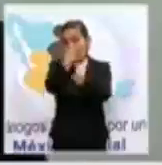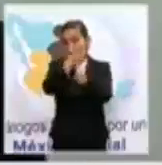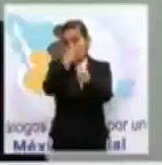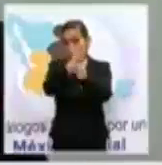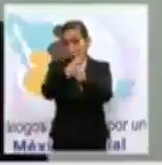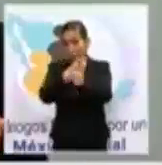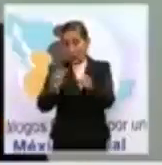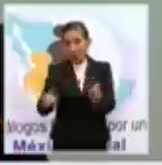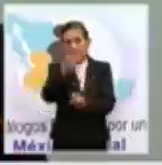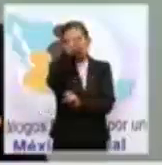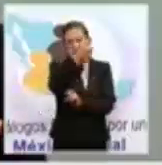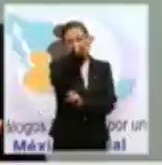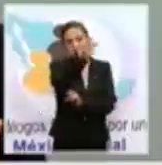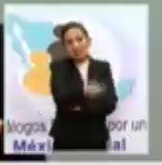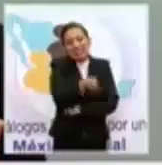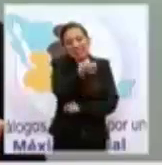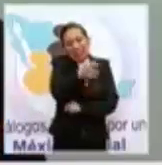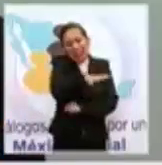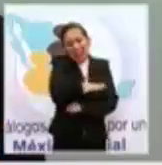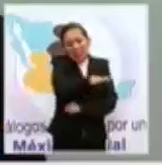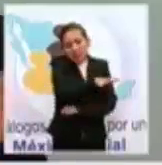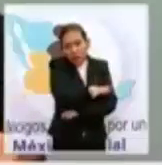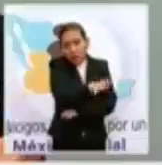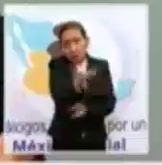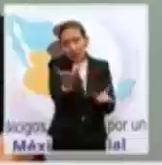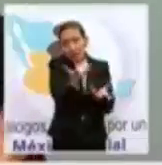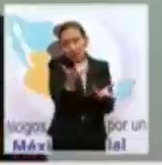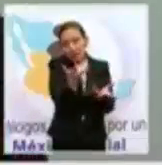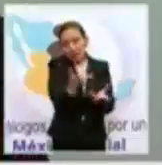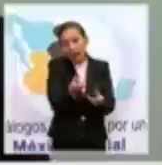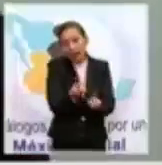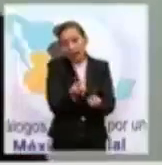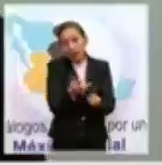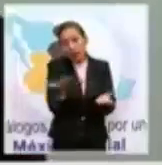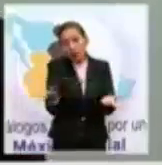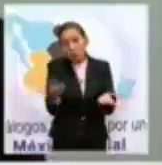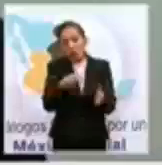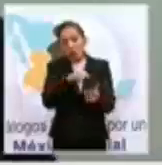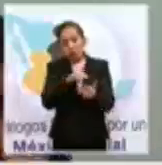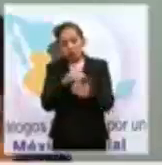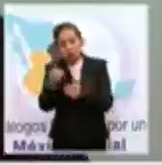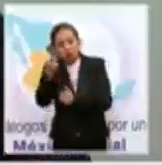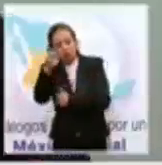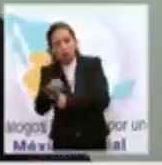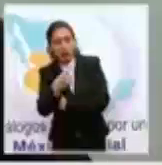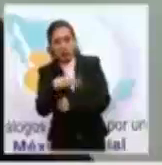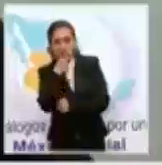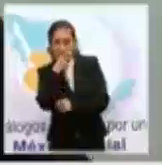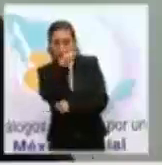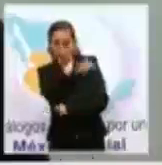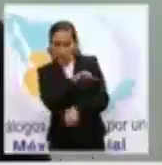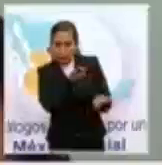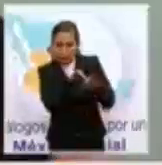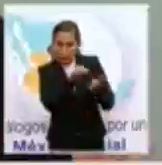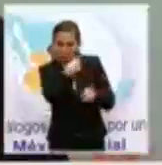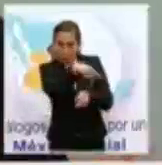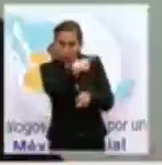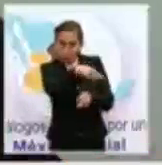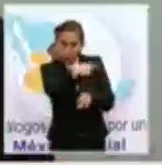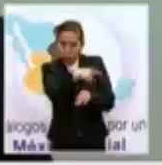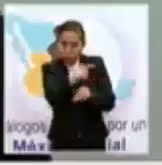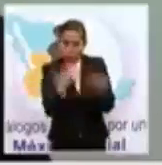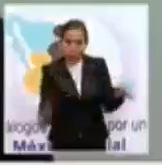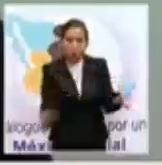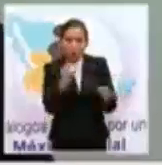definir conceptualmente qué es ese fenómeno y generar indicadores. Creo que hay que empezar, además, no te voy a decir a ti, trabajo pero con investigación